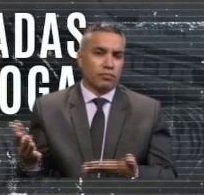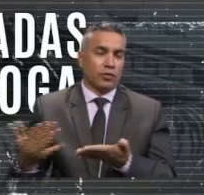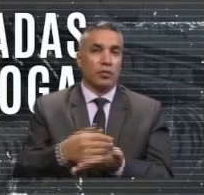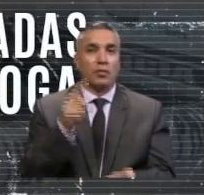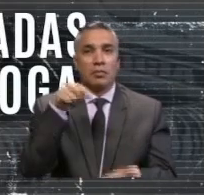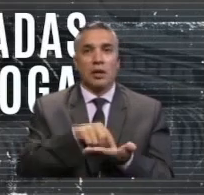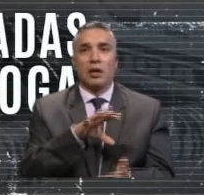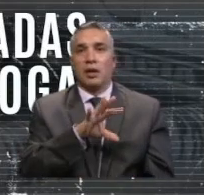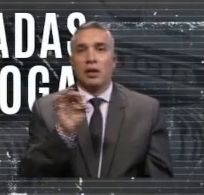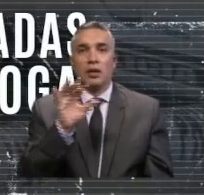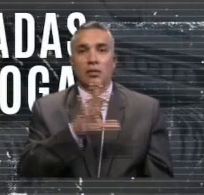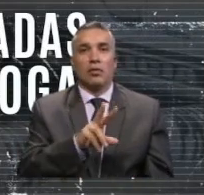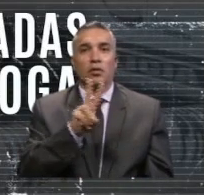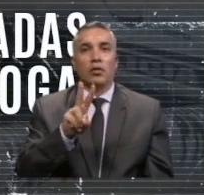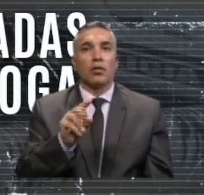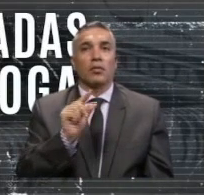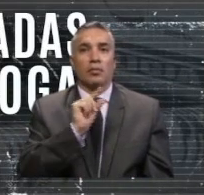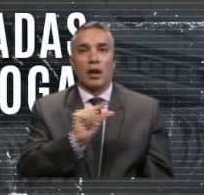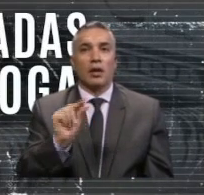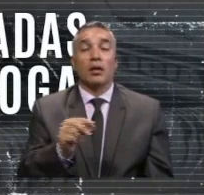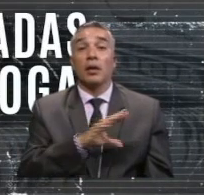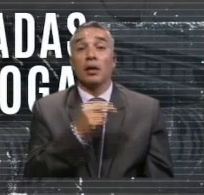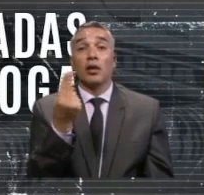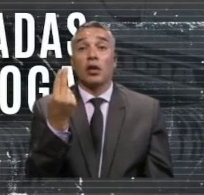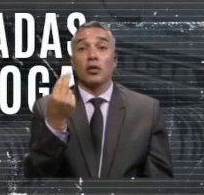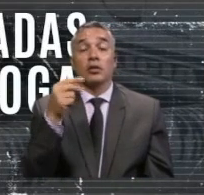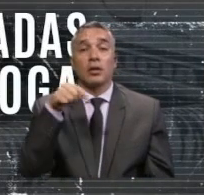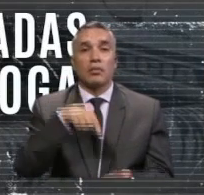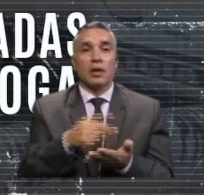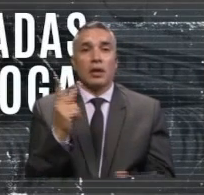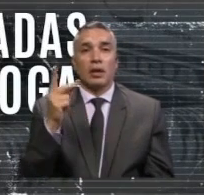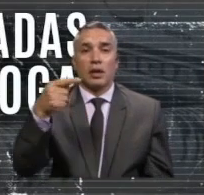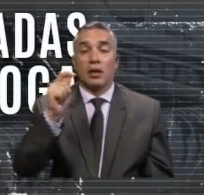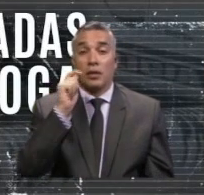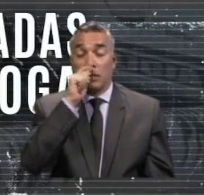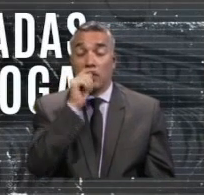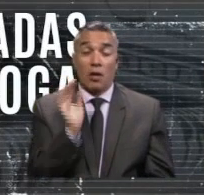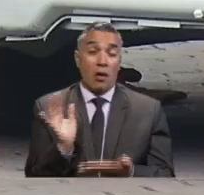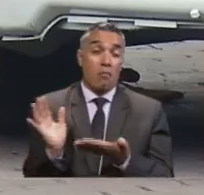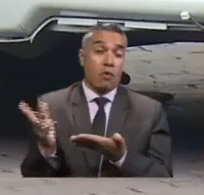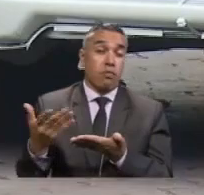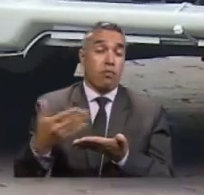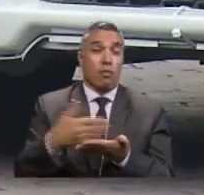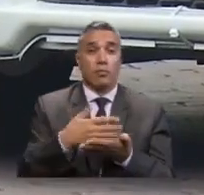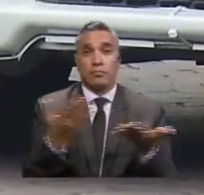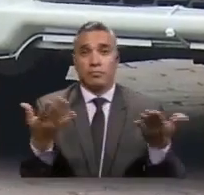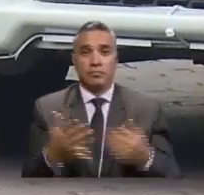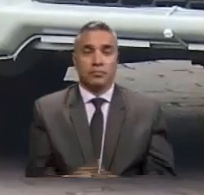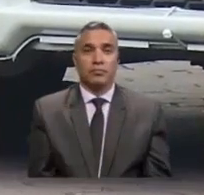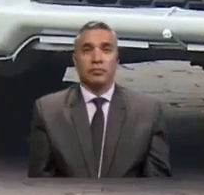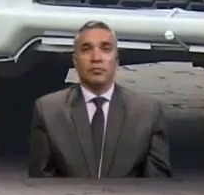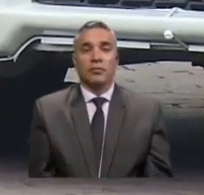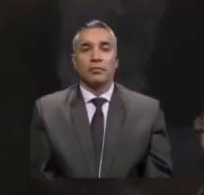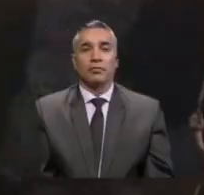decomisadas, 1.552 municiones y 12 toneladas de droga incautada. Vanessa Filella, TC Televisión.